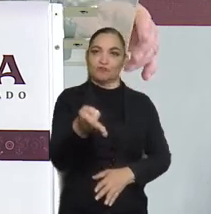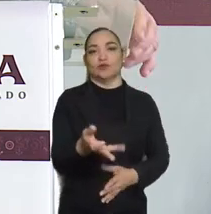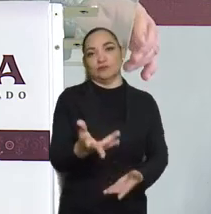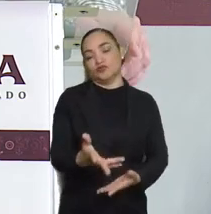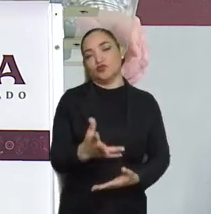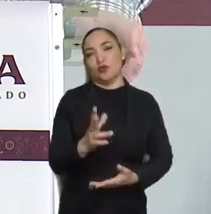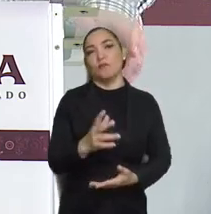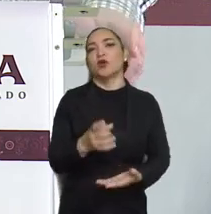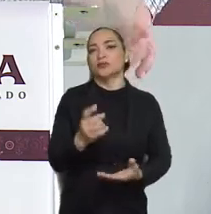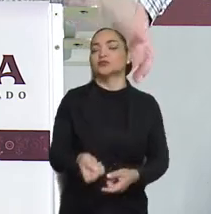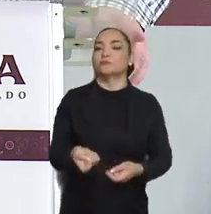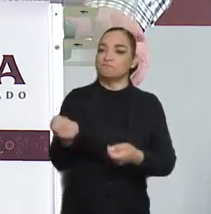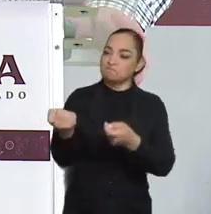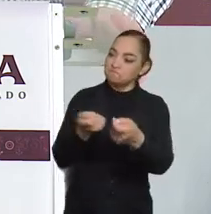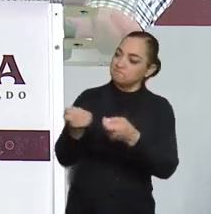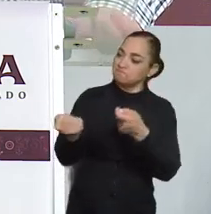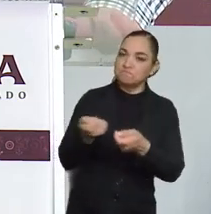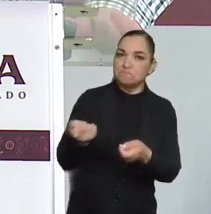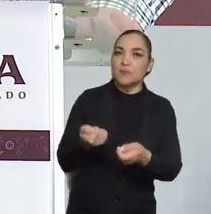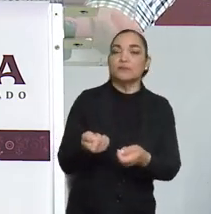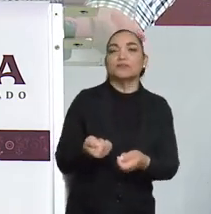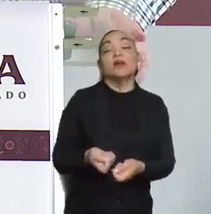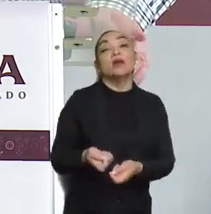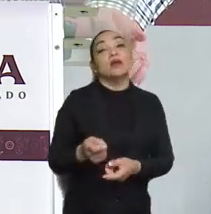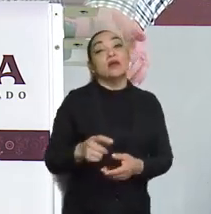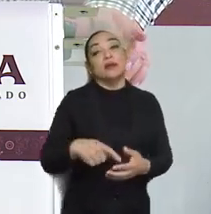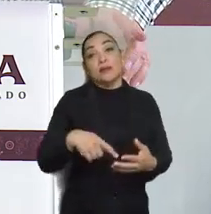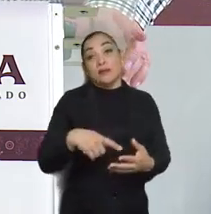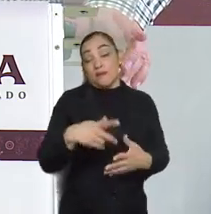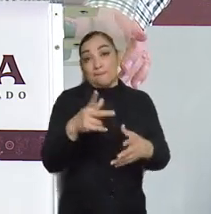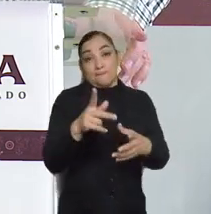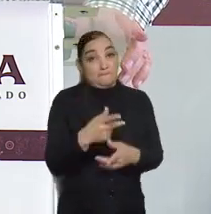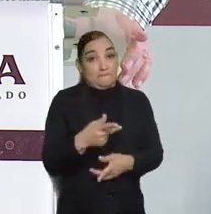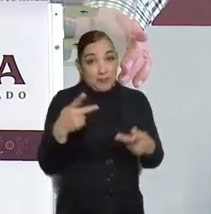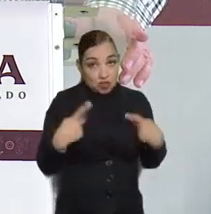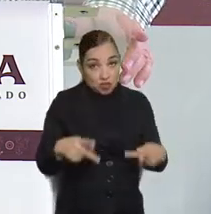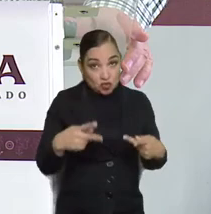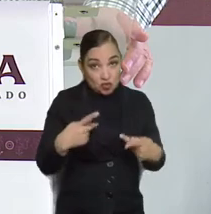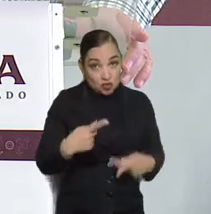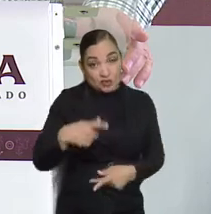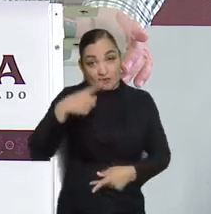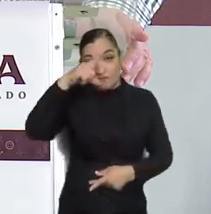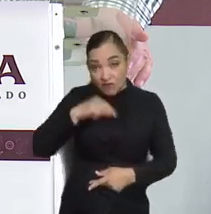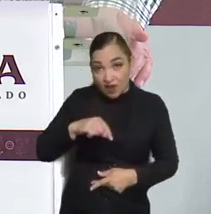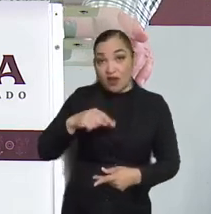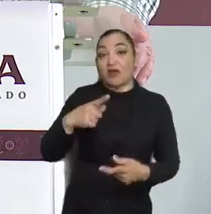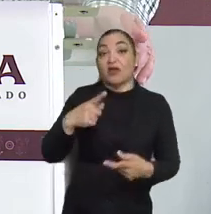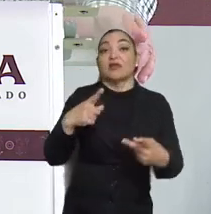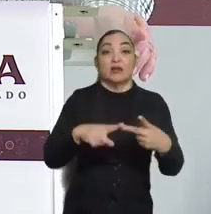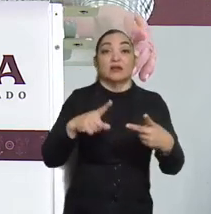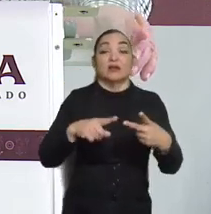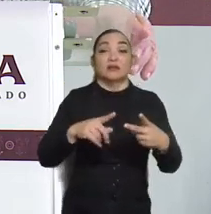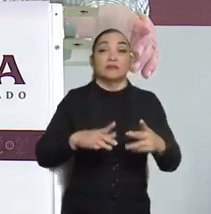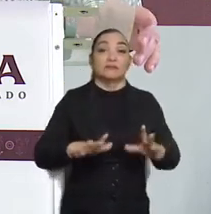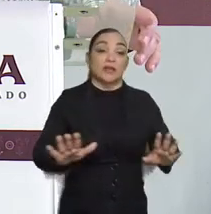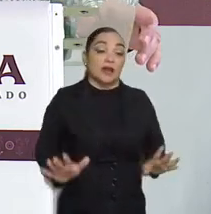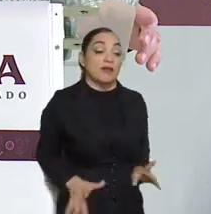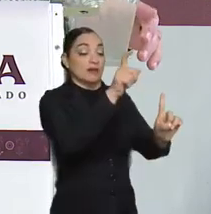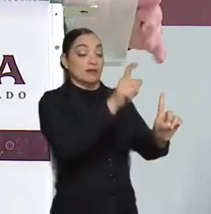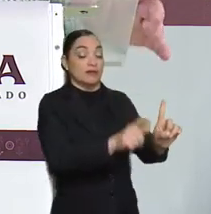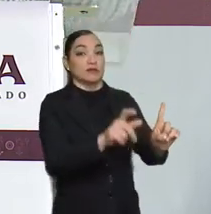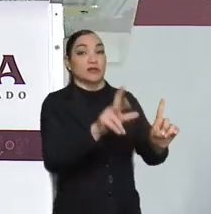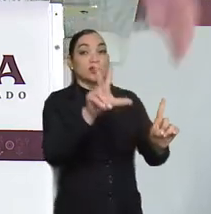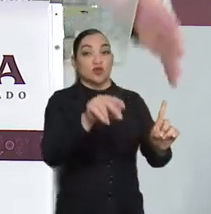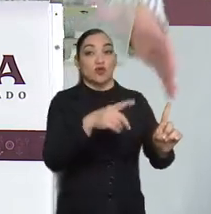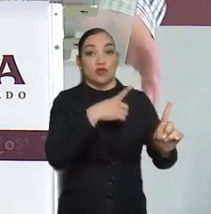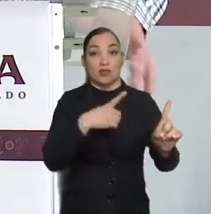todo. Todo aquello que logro conocer que es una irregularidad, un comportamiento indebido de